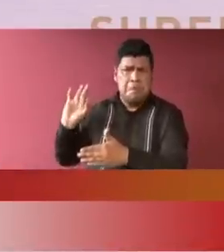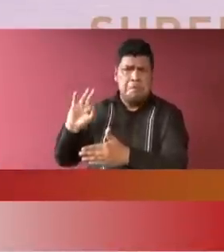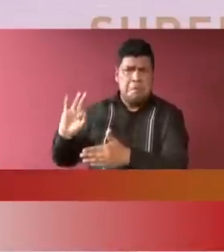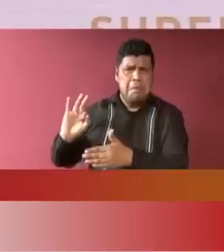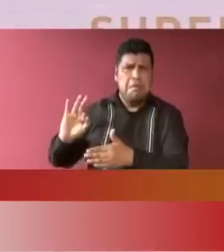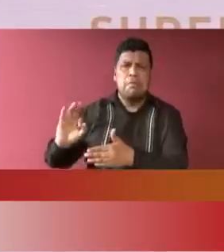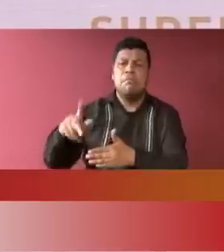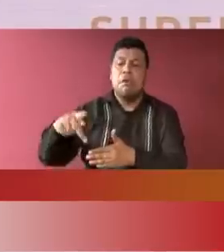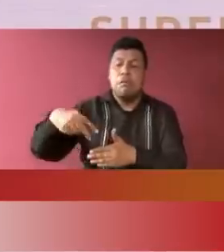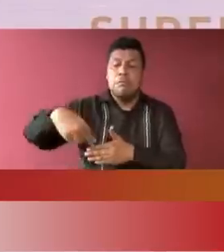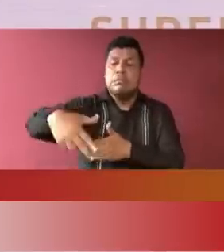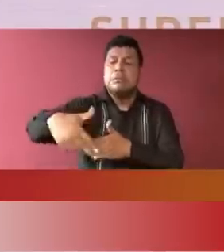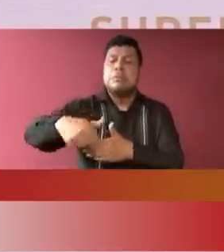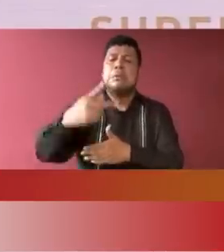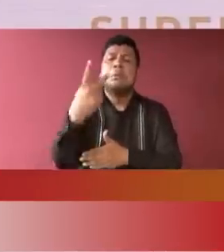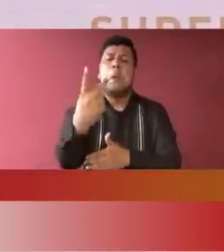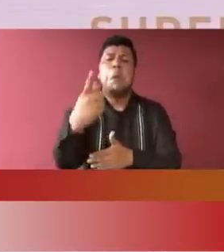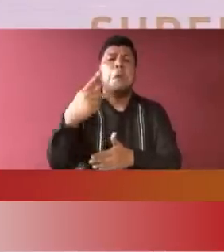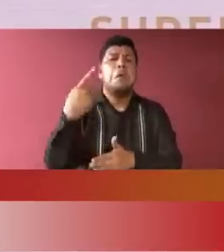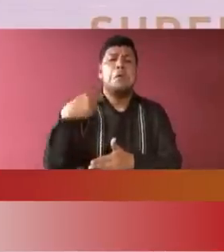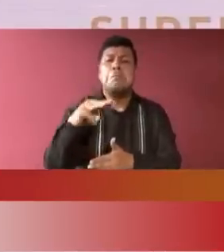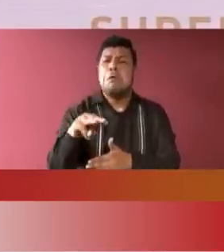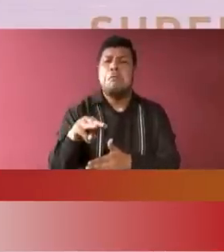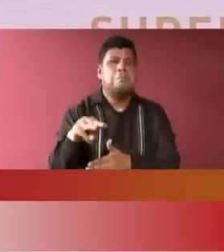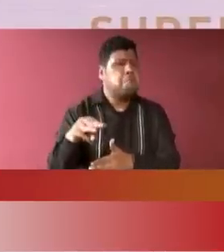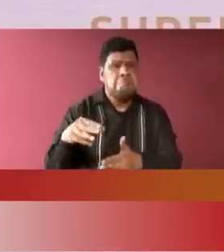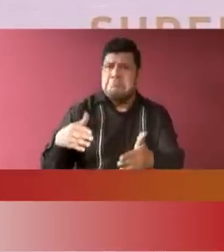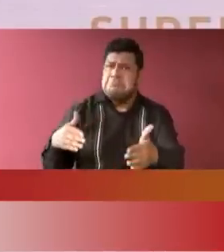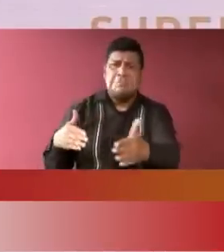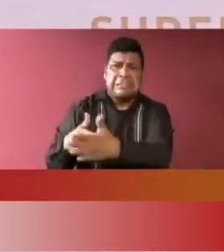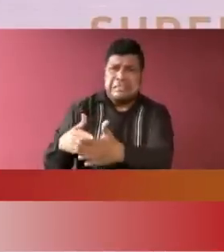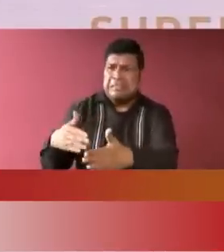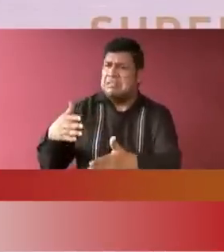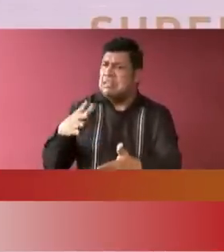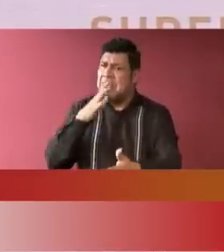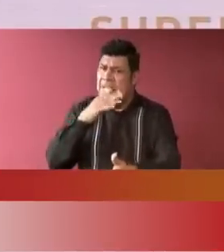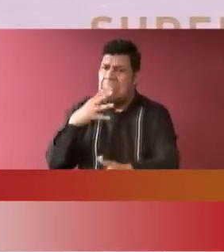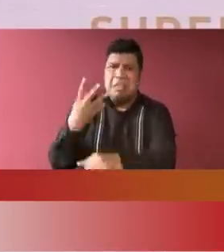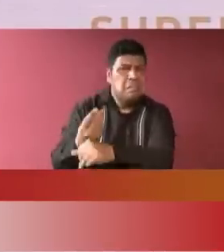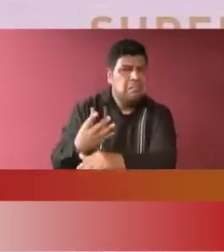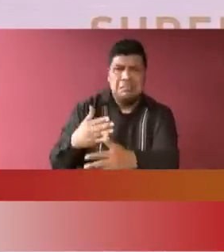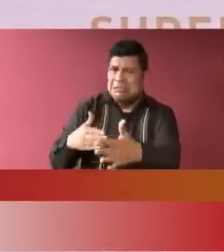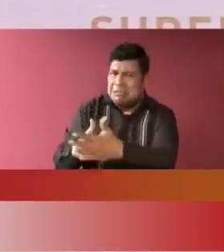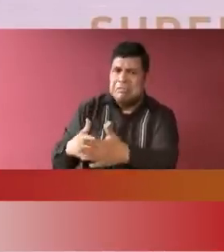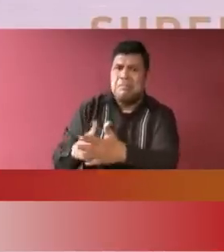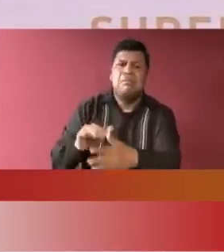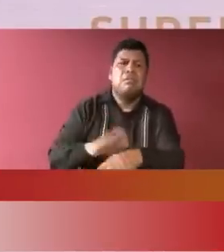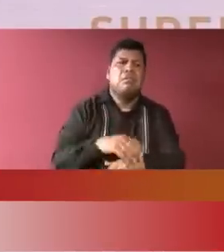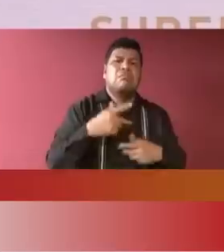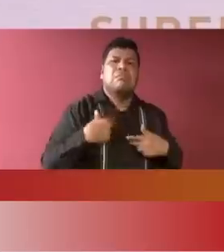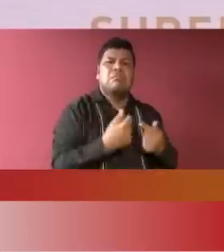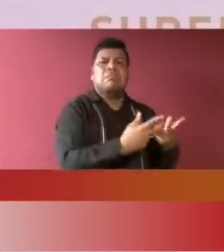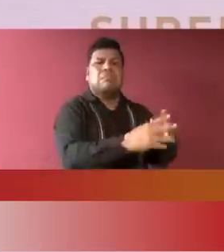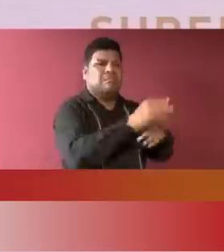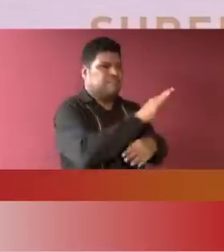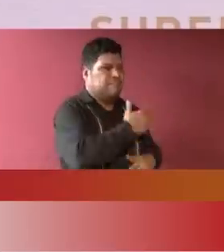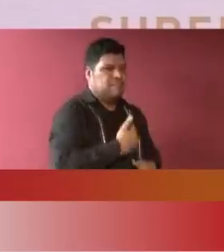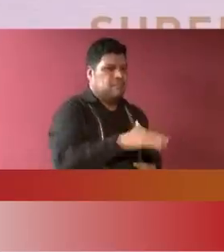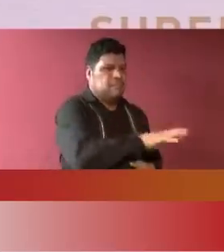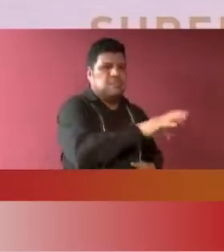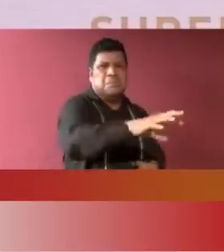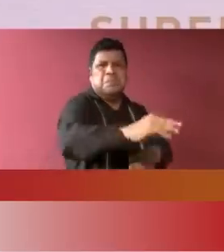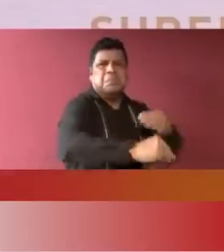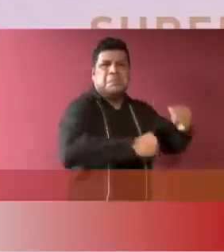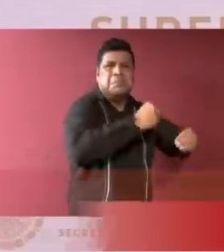por estos 2 kilómetros no se puede integrar